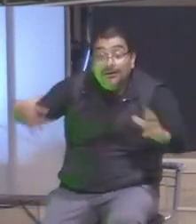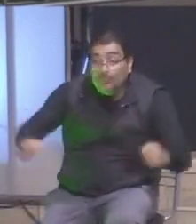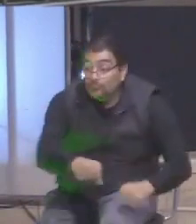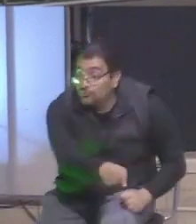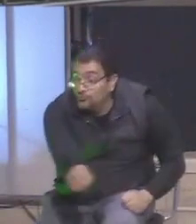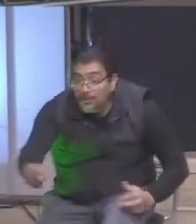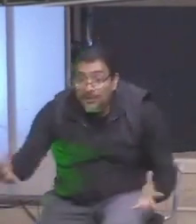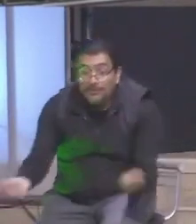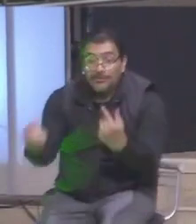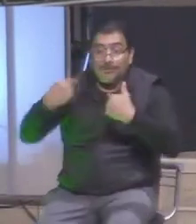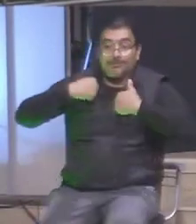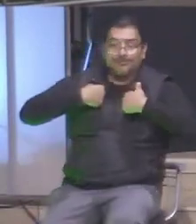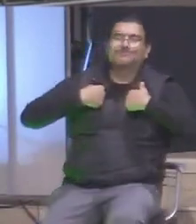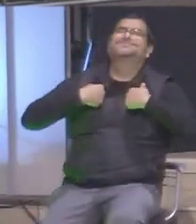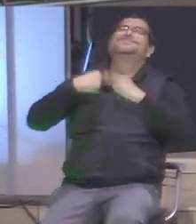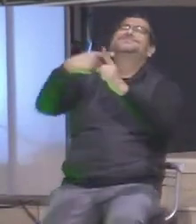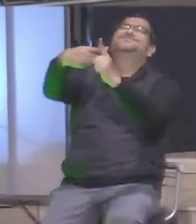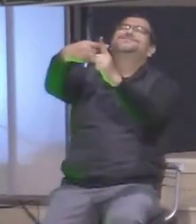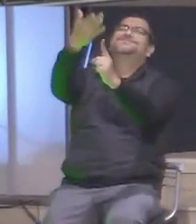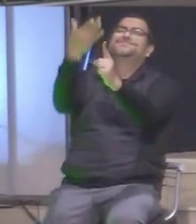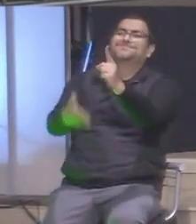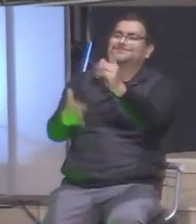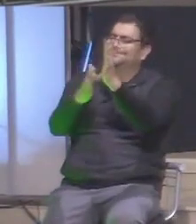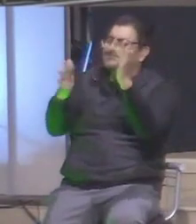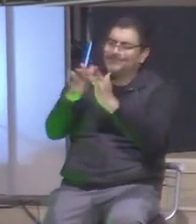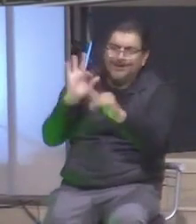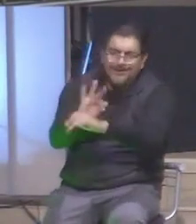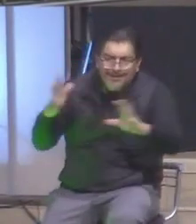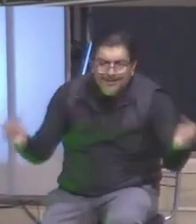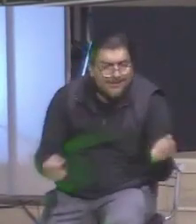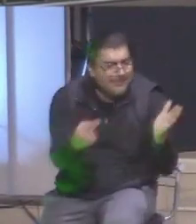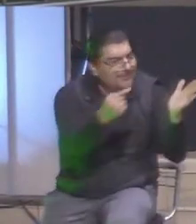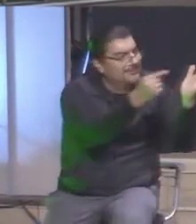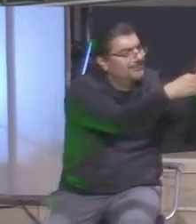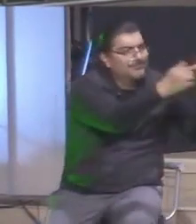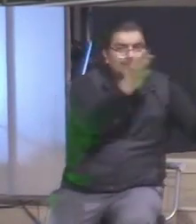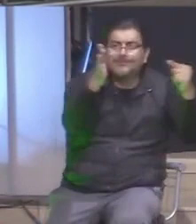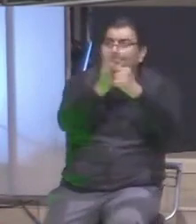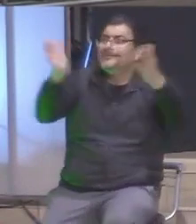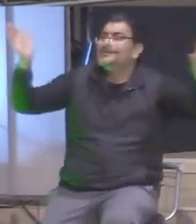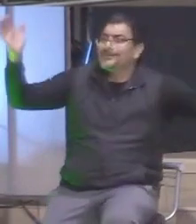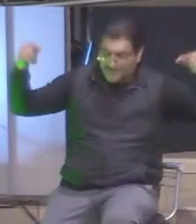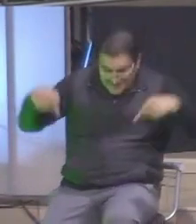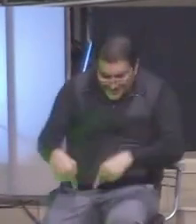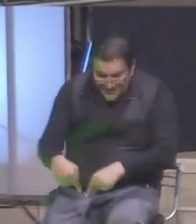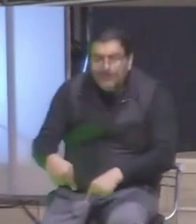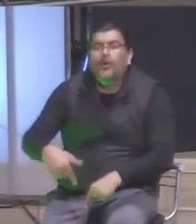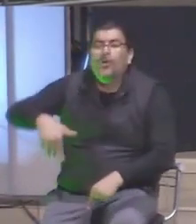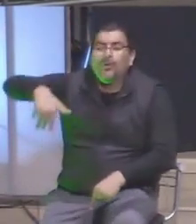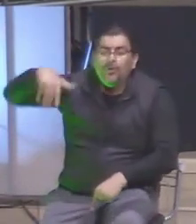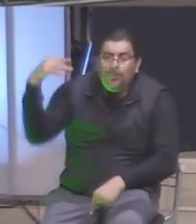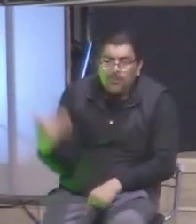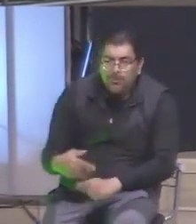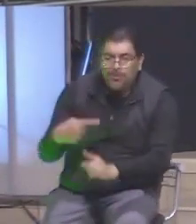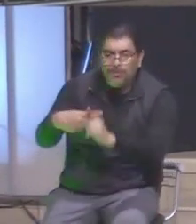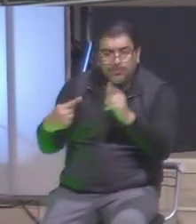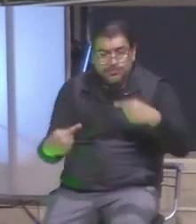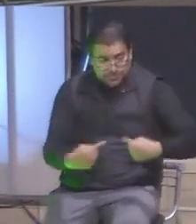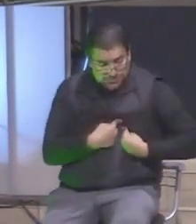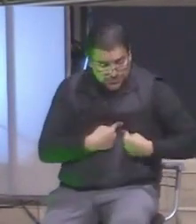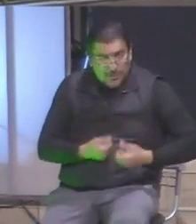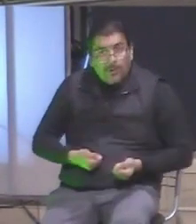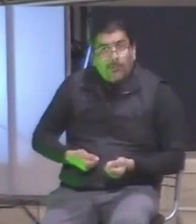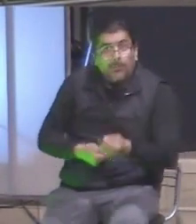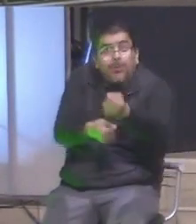vida con un Madero con tres clavos con una corona de Espinas y una